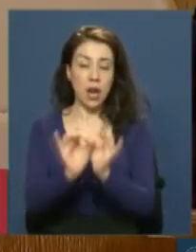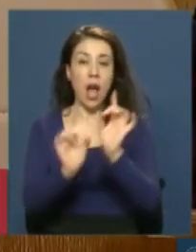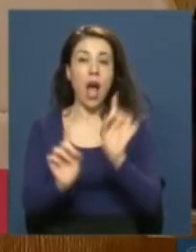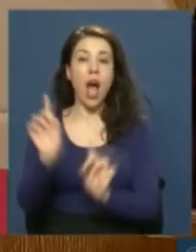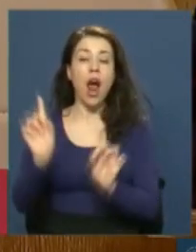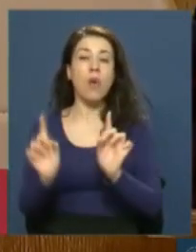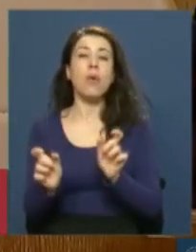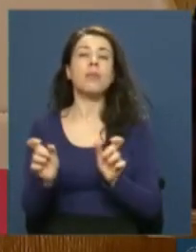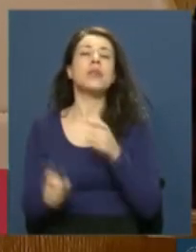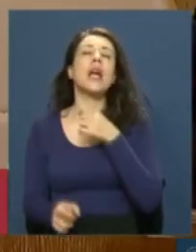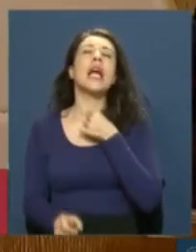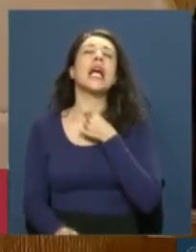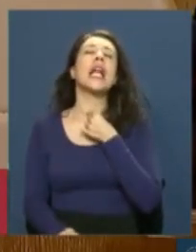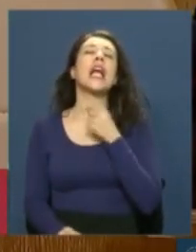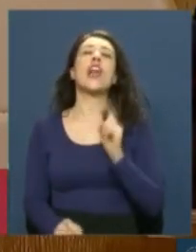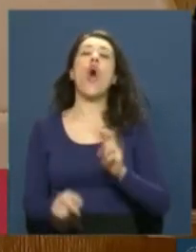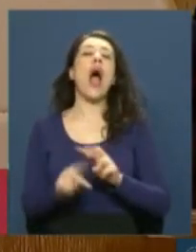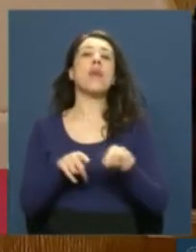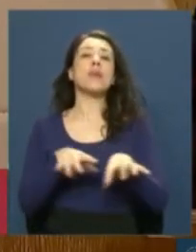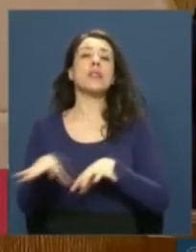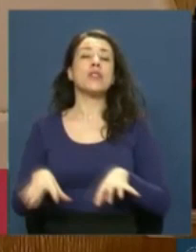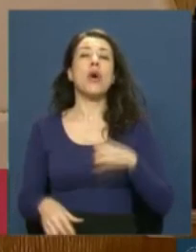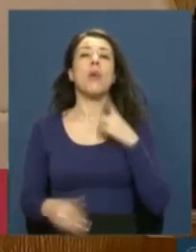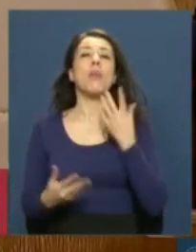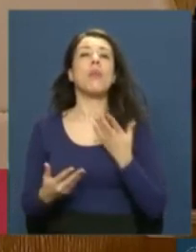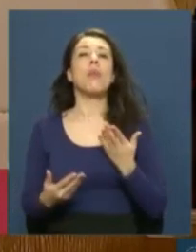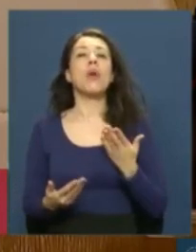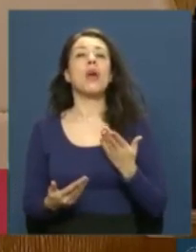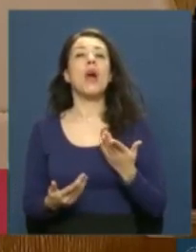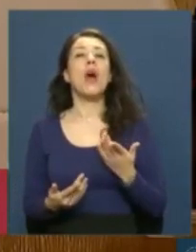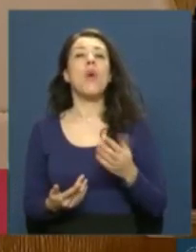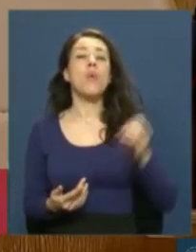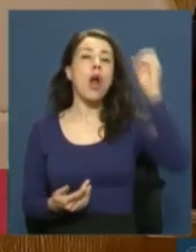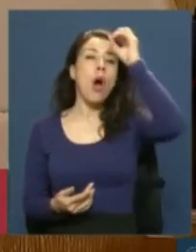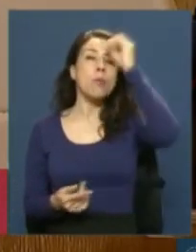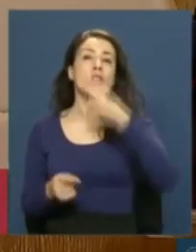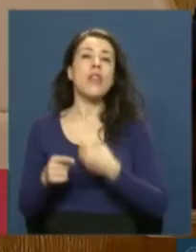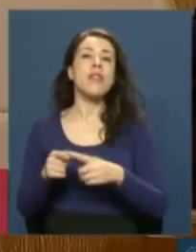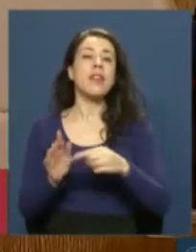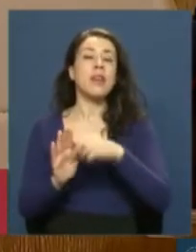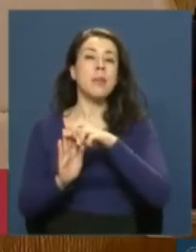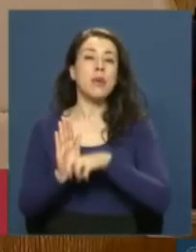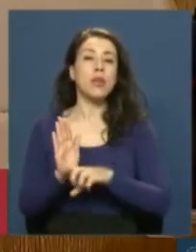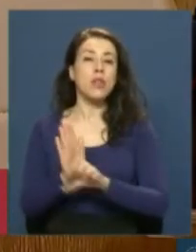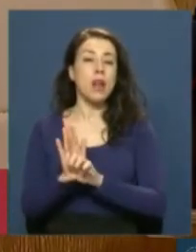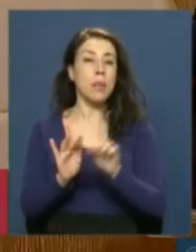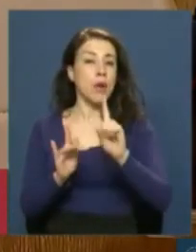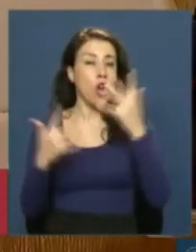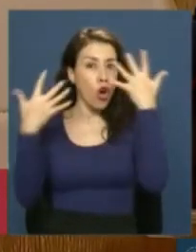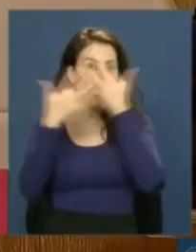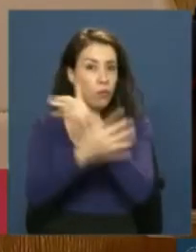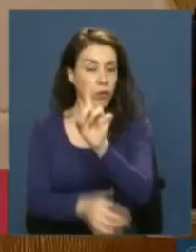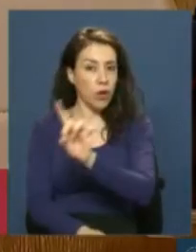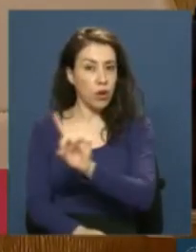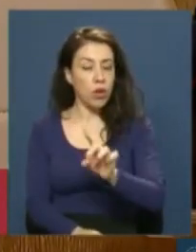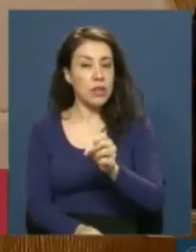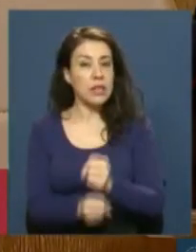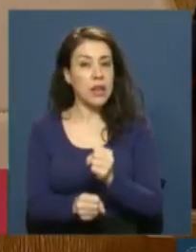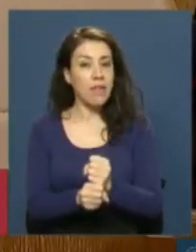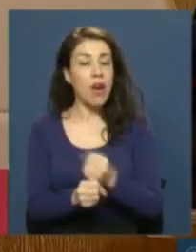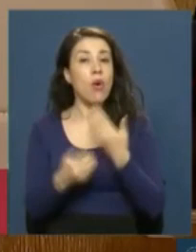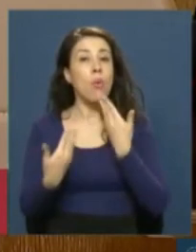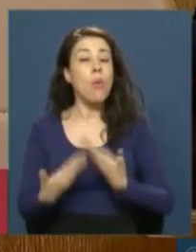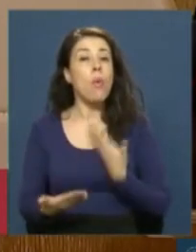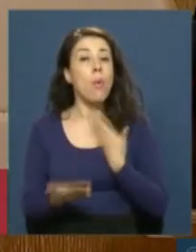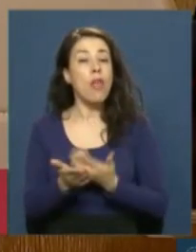algunos que pretenderían que uno no hiciera eso porque tuvo una posición específica respecto al proyecto de ley pero no se pierdan ni un minuto la tarea una vez